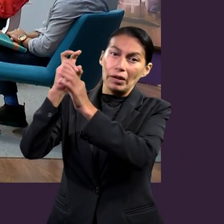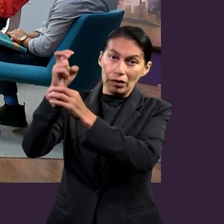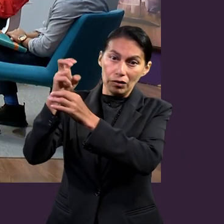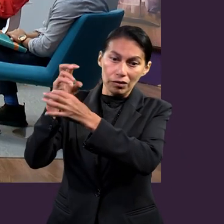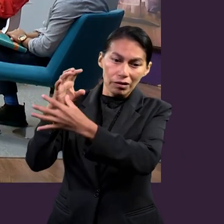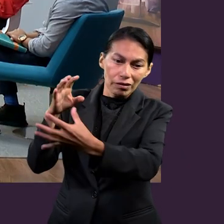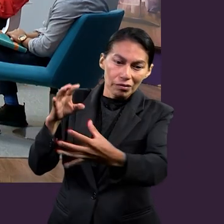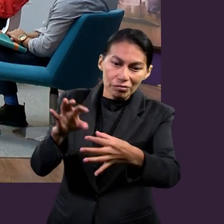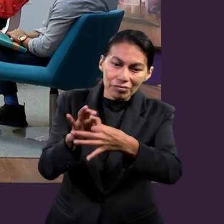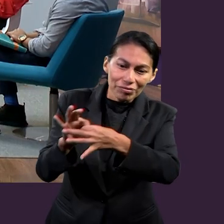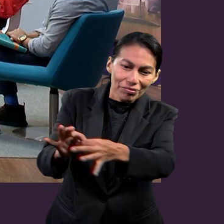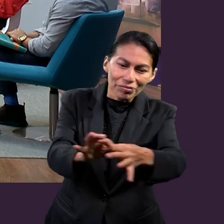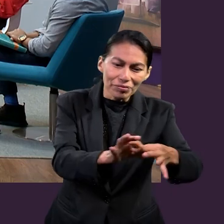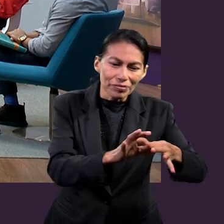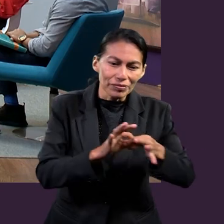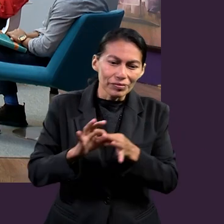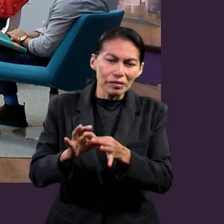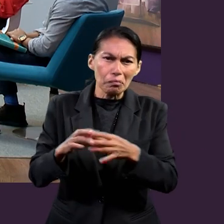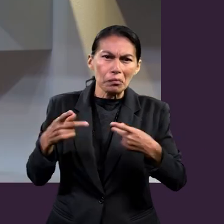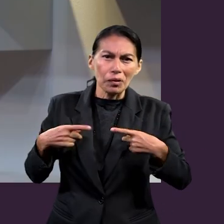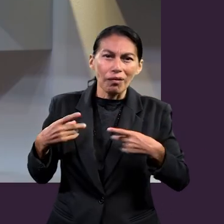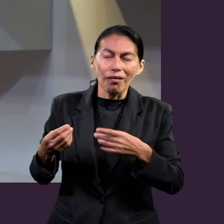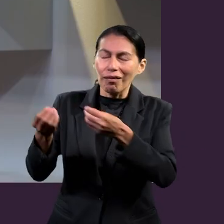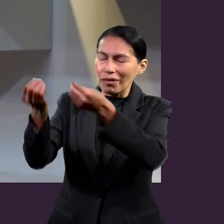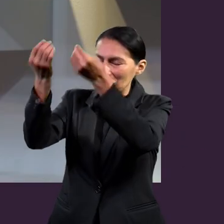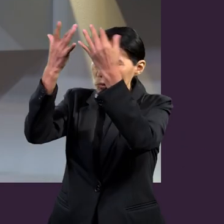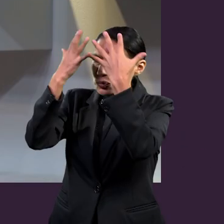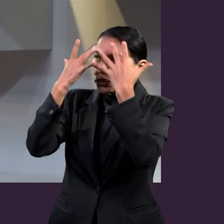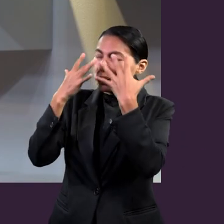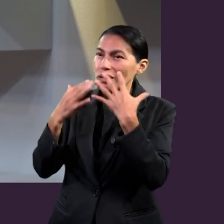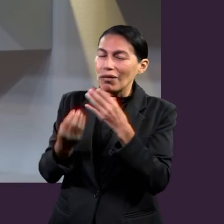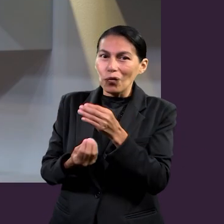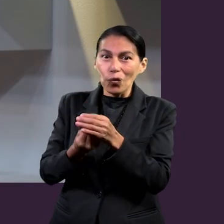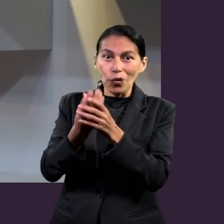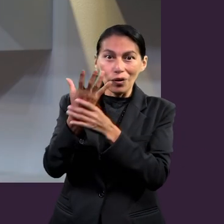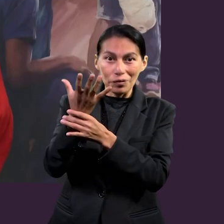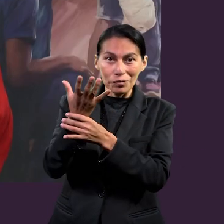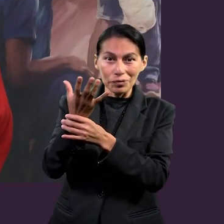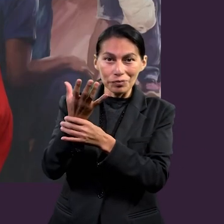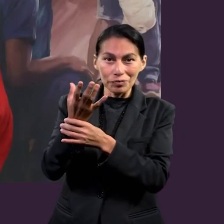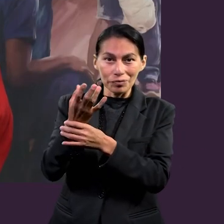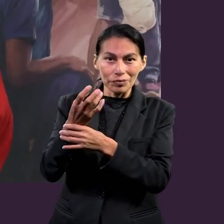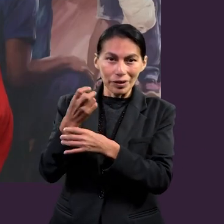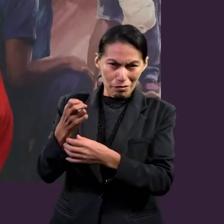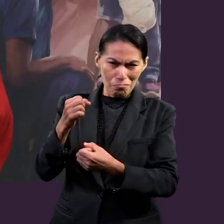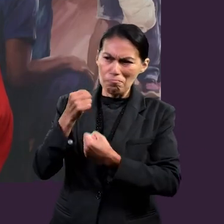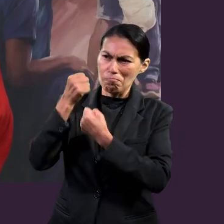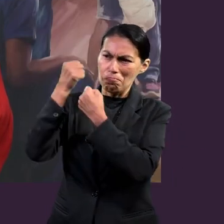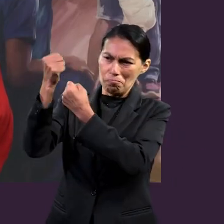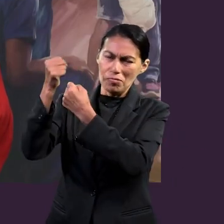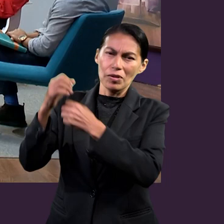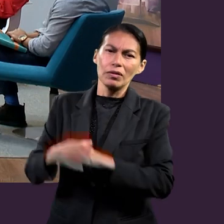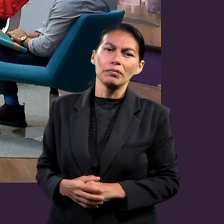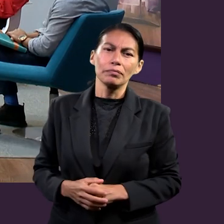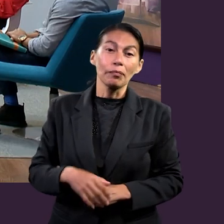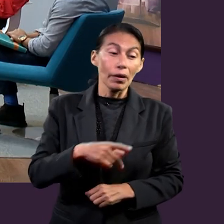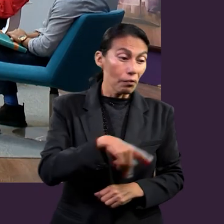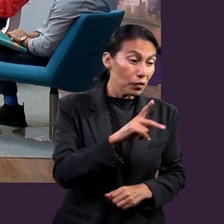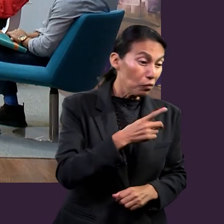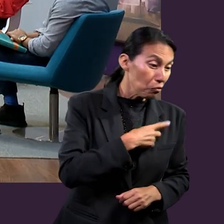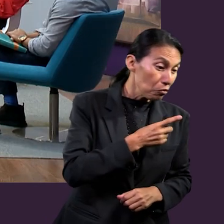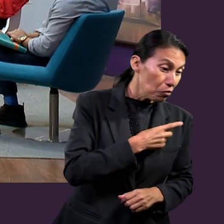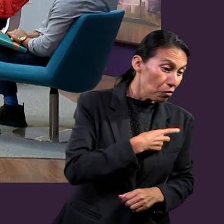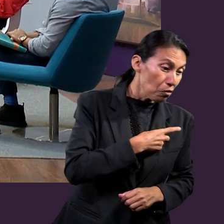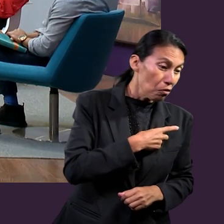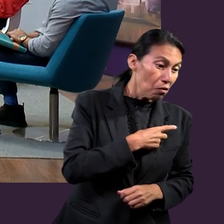cosas se van. Nueva criatura es, dice. Nueva criatura es. Y se va quitando eso, porque no tenemos fuerza suficiente